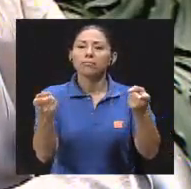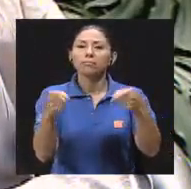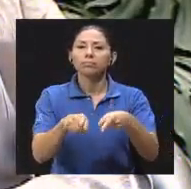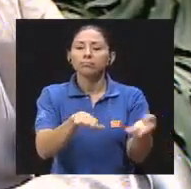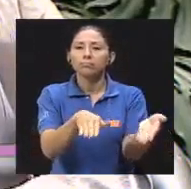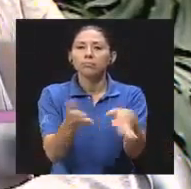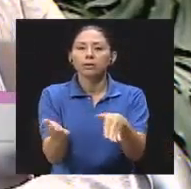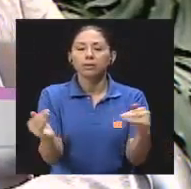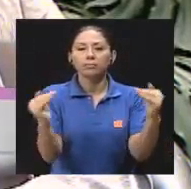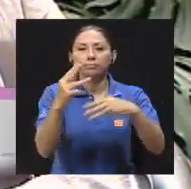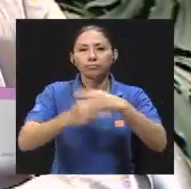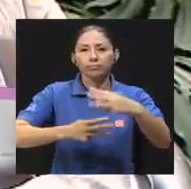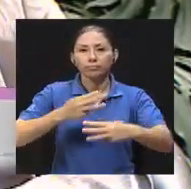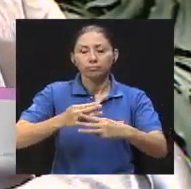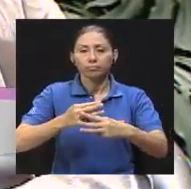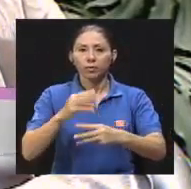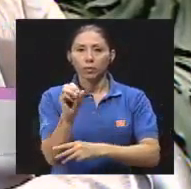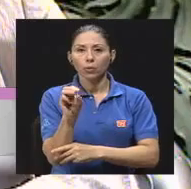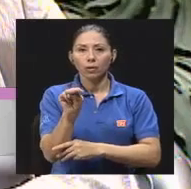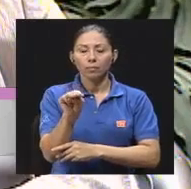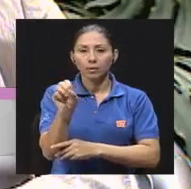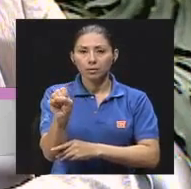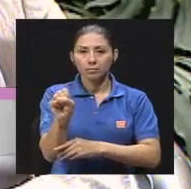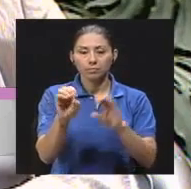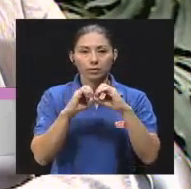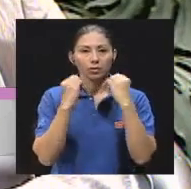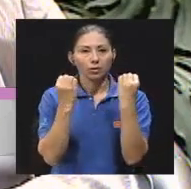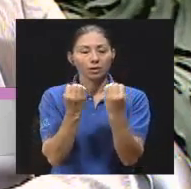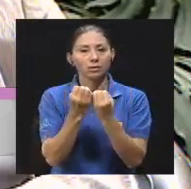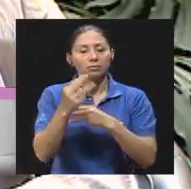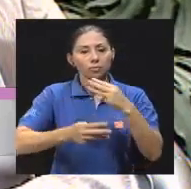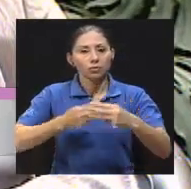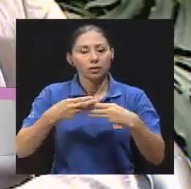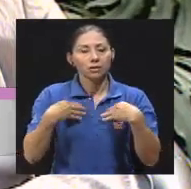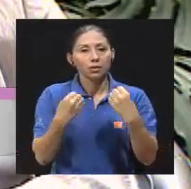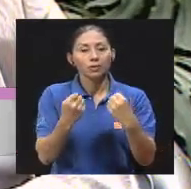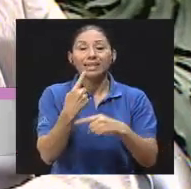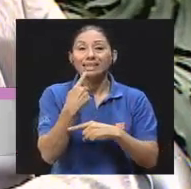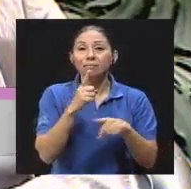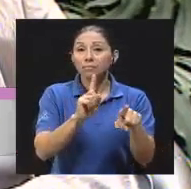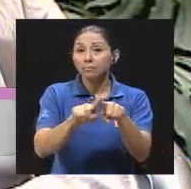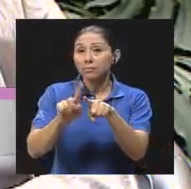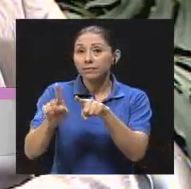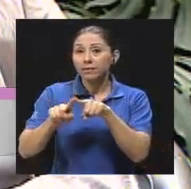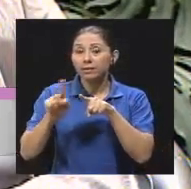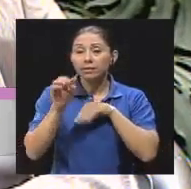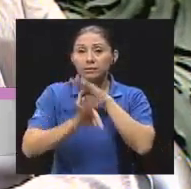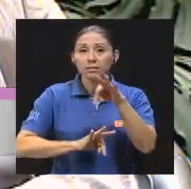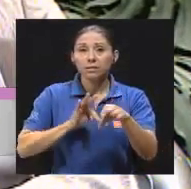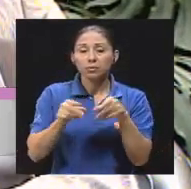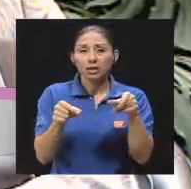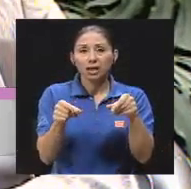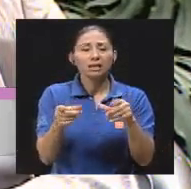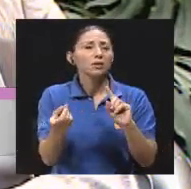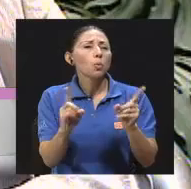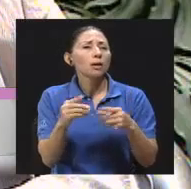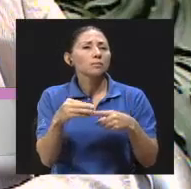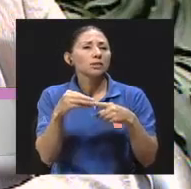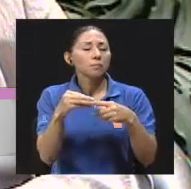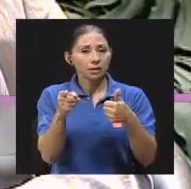causa de muerte a escala mundial. Según la Organización Mundial de la Salud, la OMS, los principales tipos de cáncer son el pulmonar